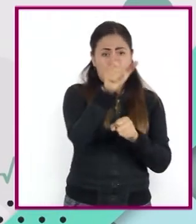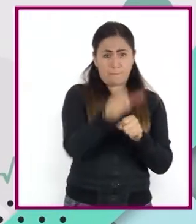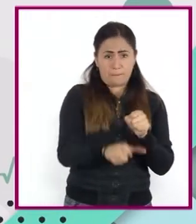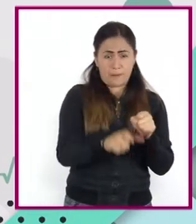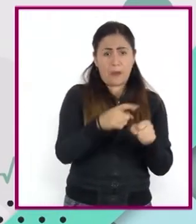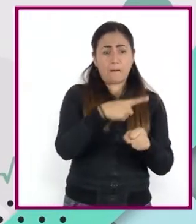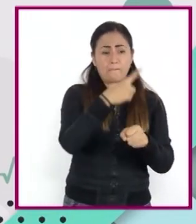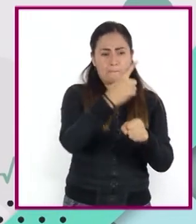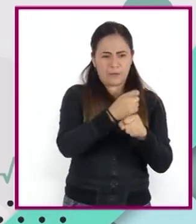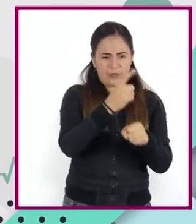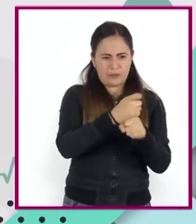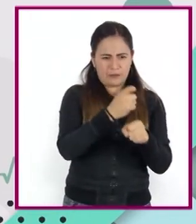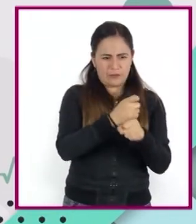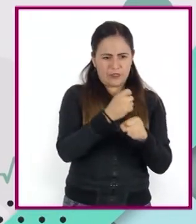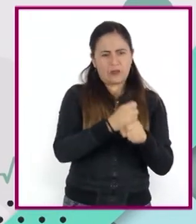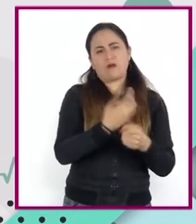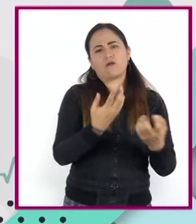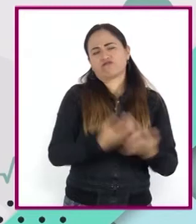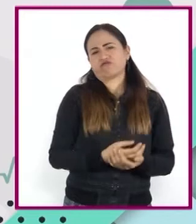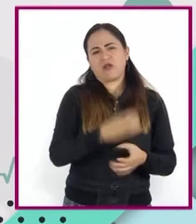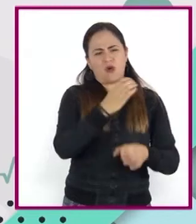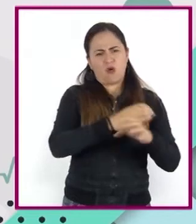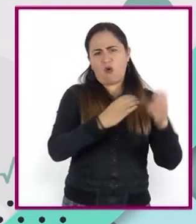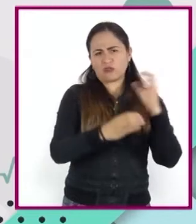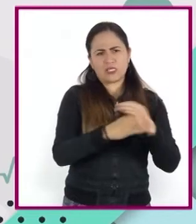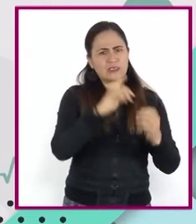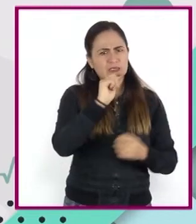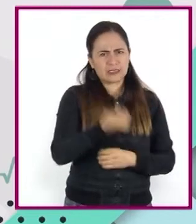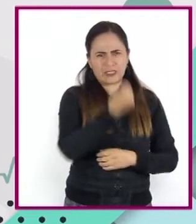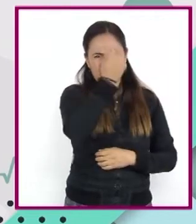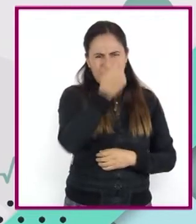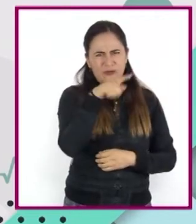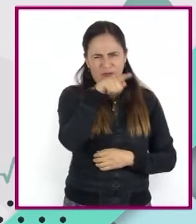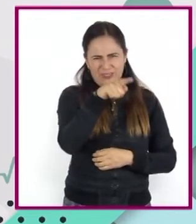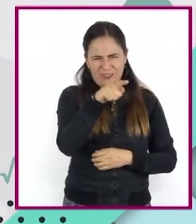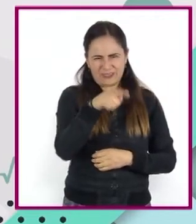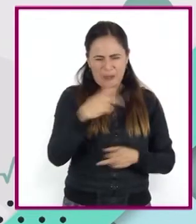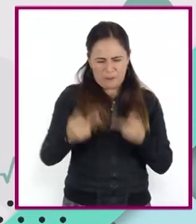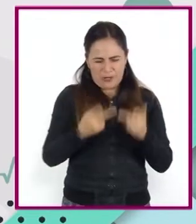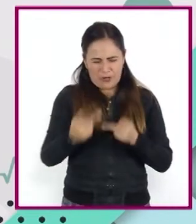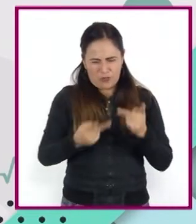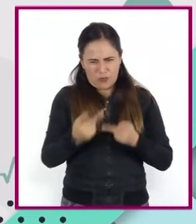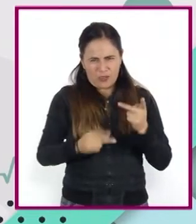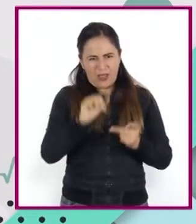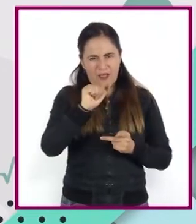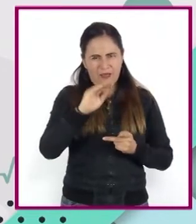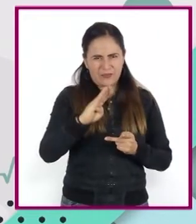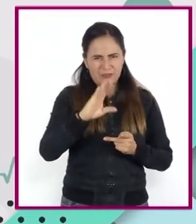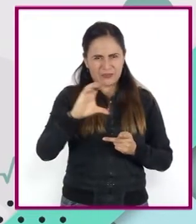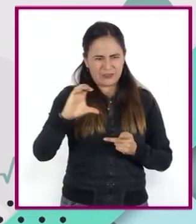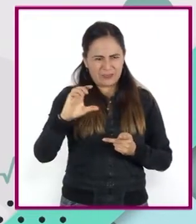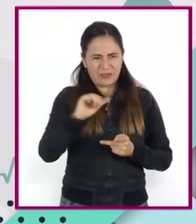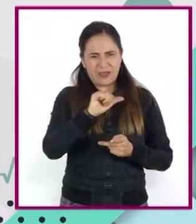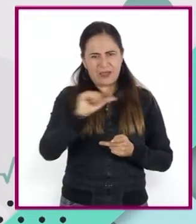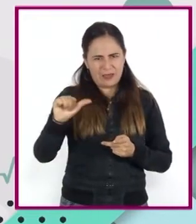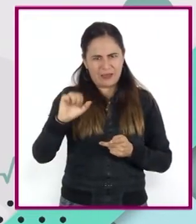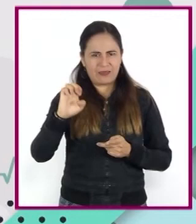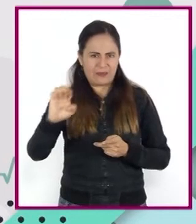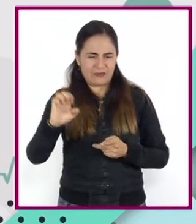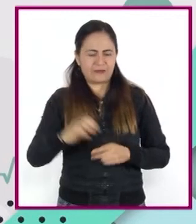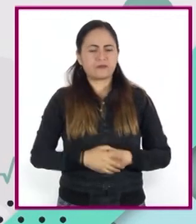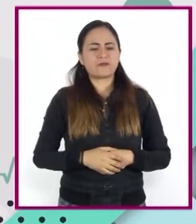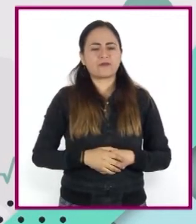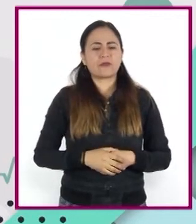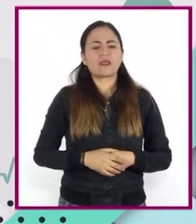los recursos tecnológicos que se enlistaron en las opciones de la encuesta. Y en la segunda, el número de